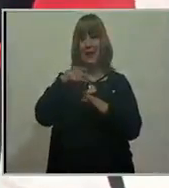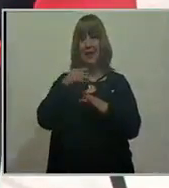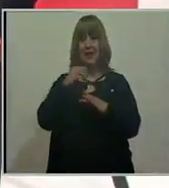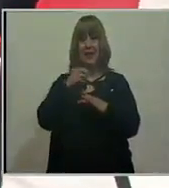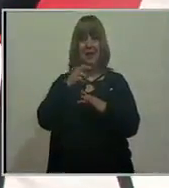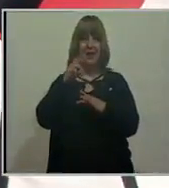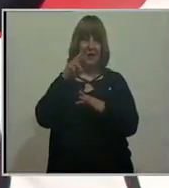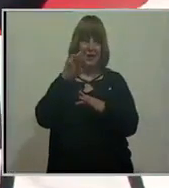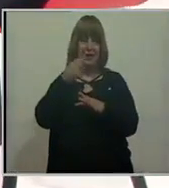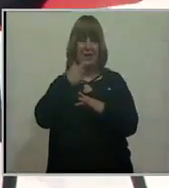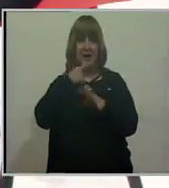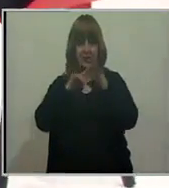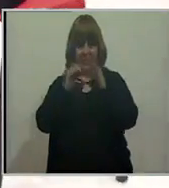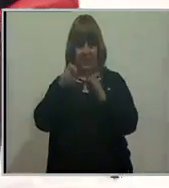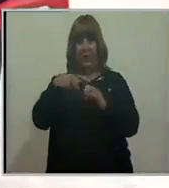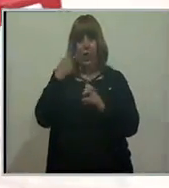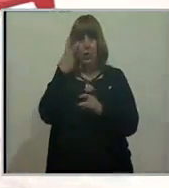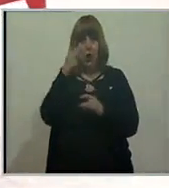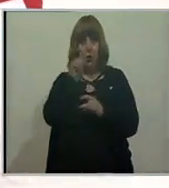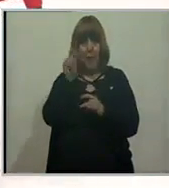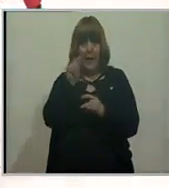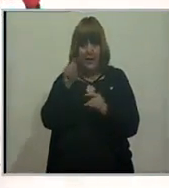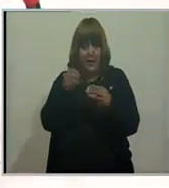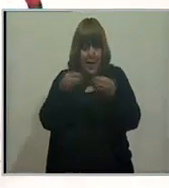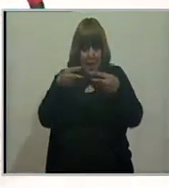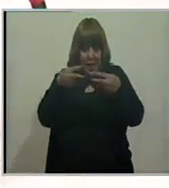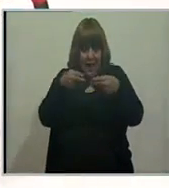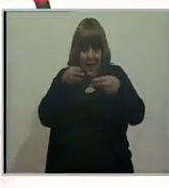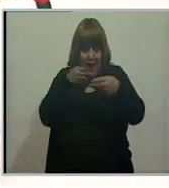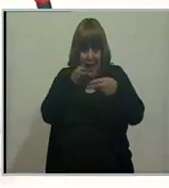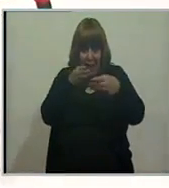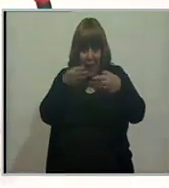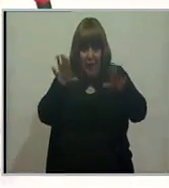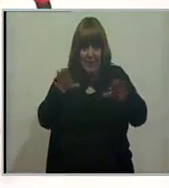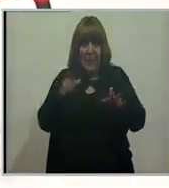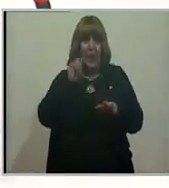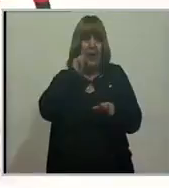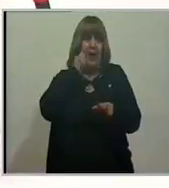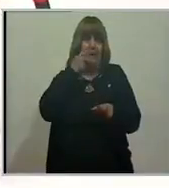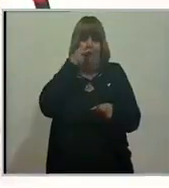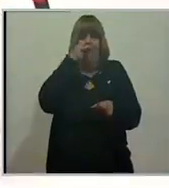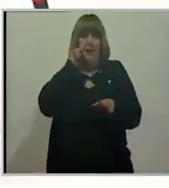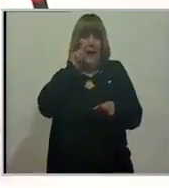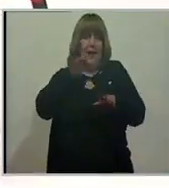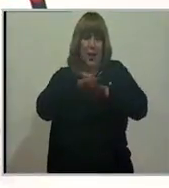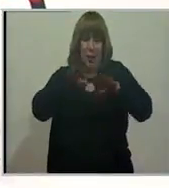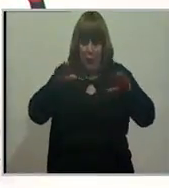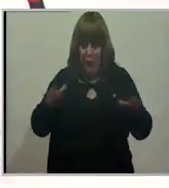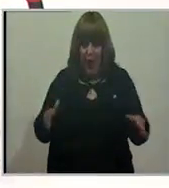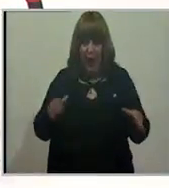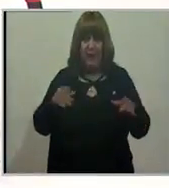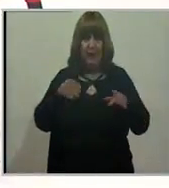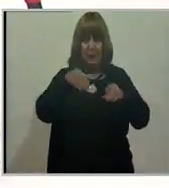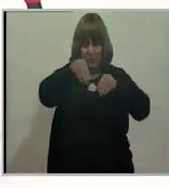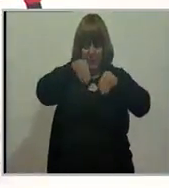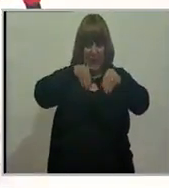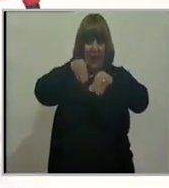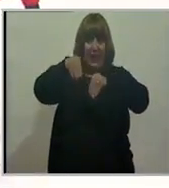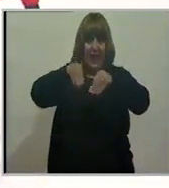plaza nueva, impecable, muy bonita, con bancos, mesas, etcétera, tableros de ajedrez en las mesas.